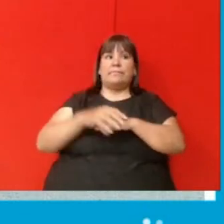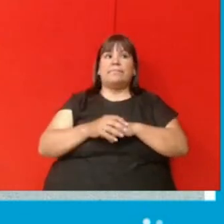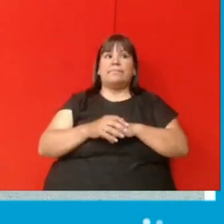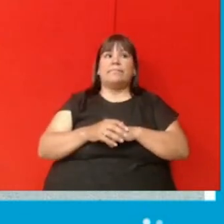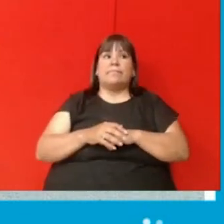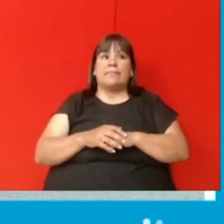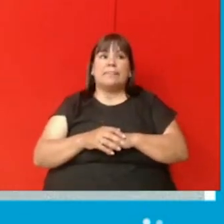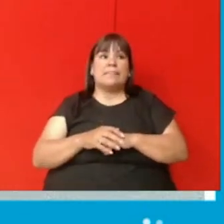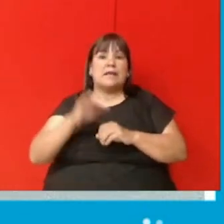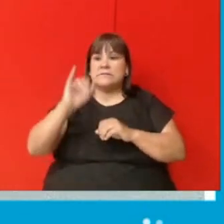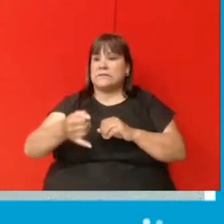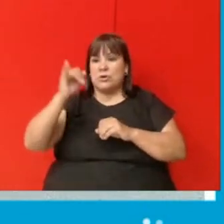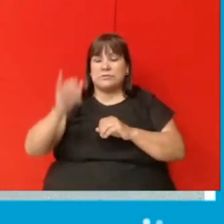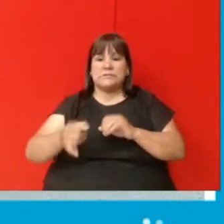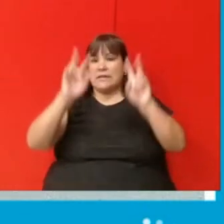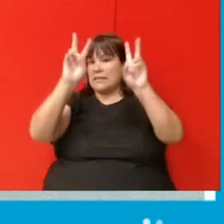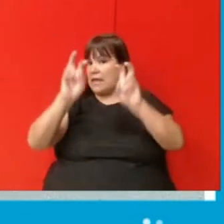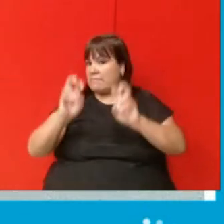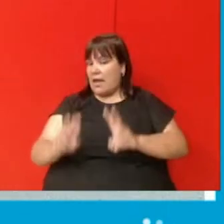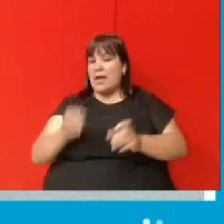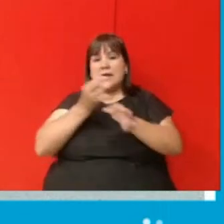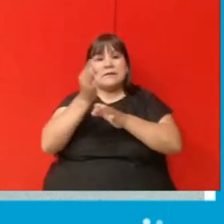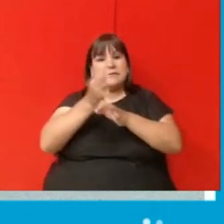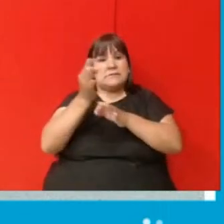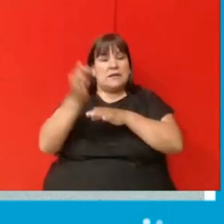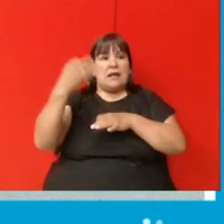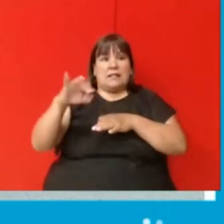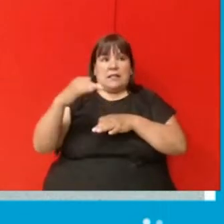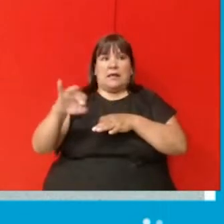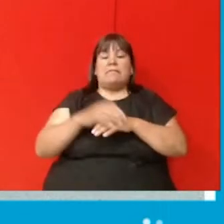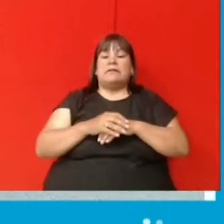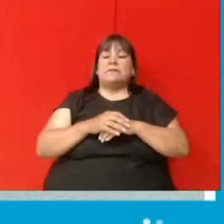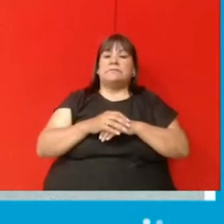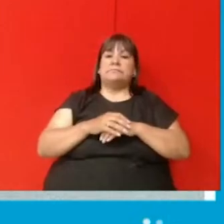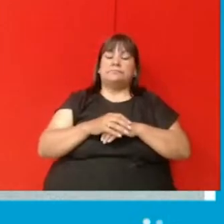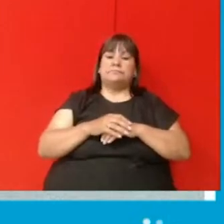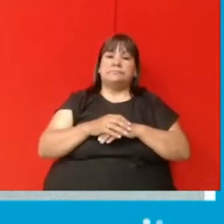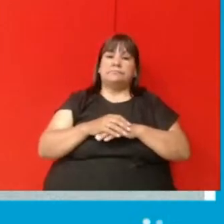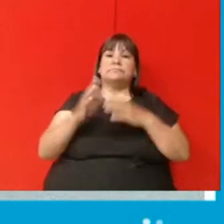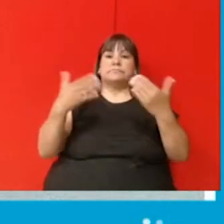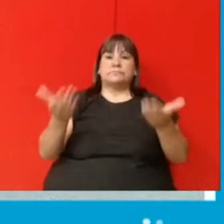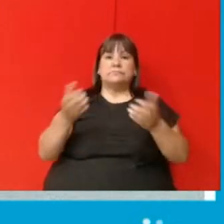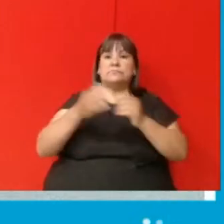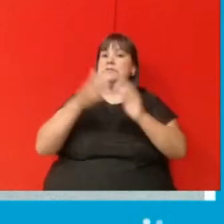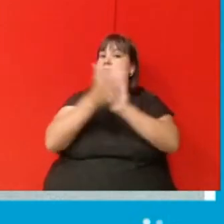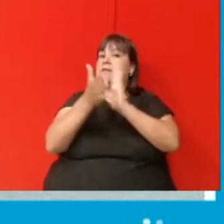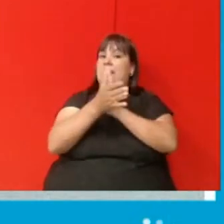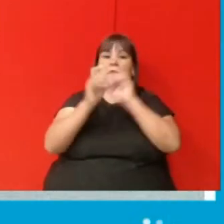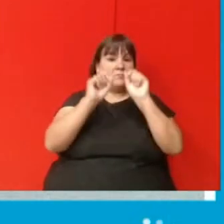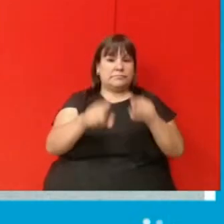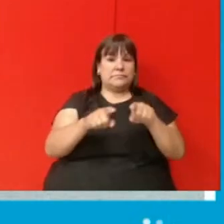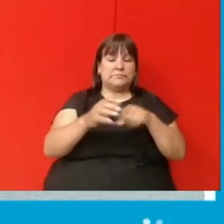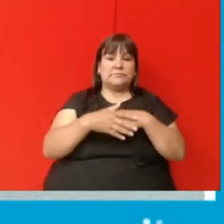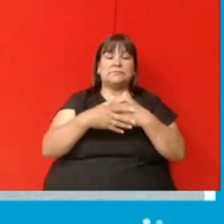como establecido que sí o sí esos contenidos tenemos que darlo. Así que lo damos en esa asignatura. Y en cuanto a los